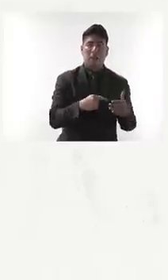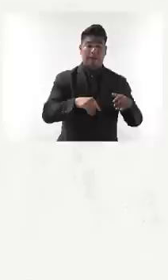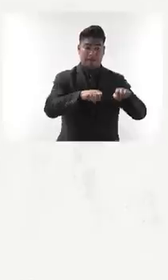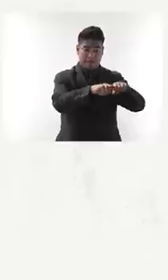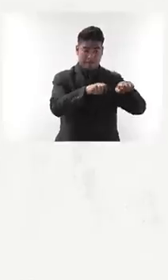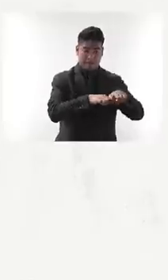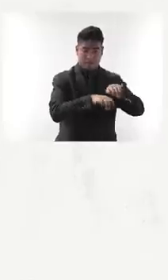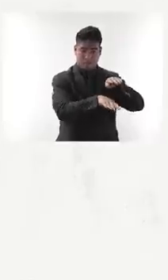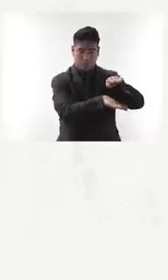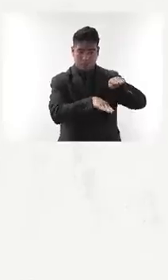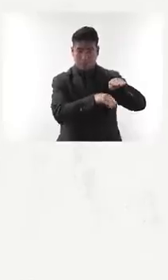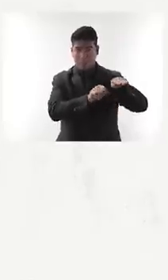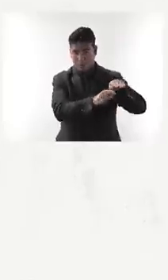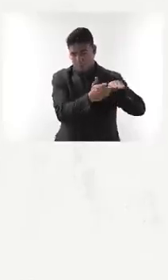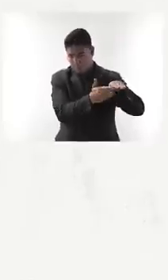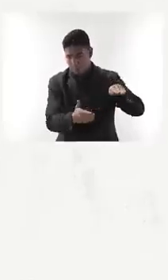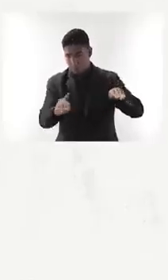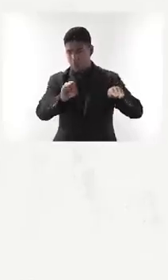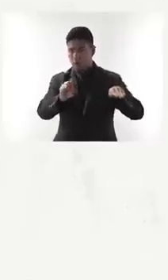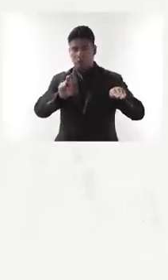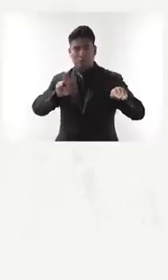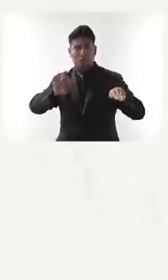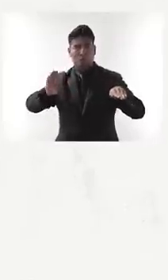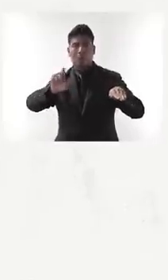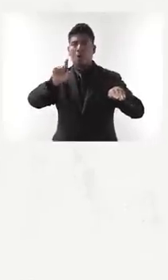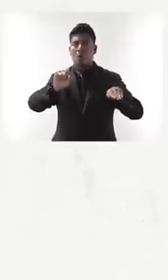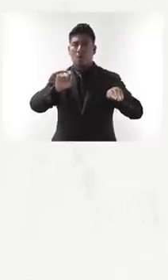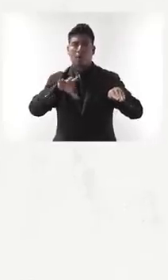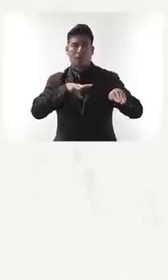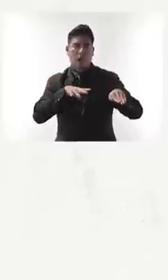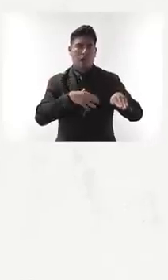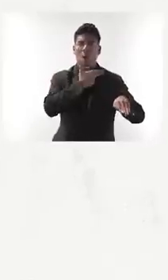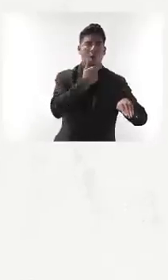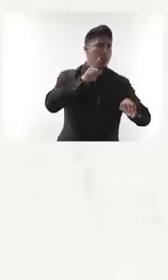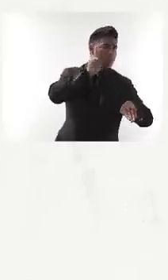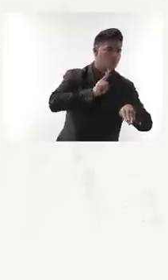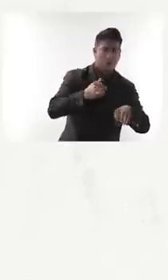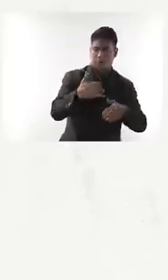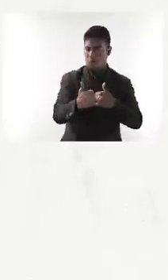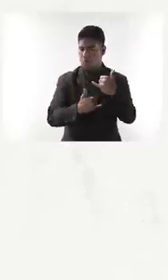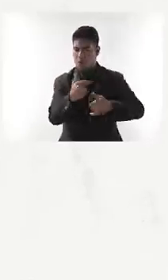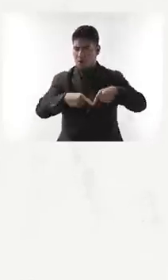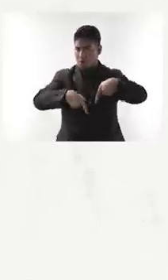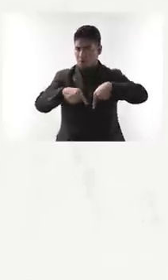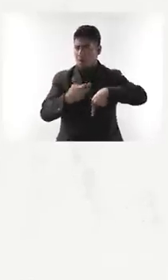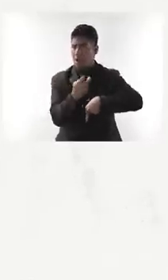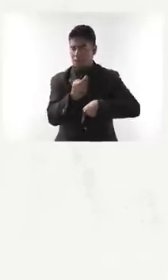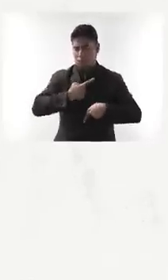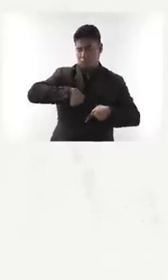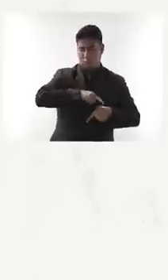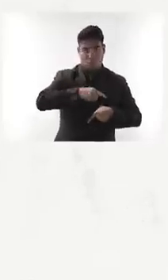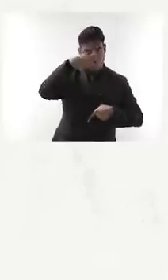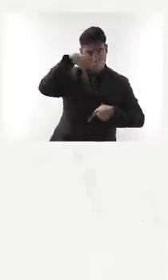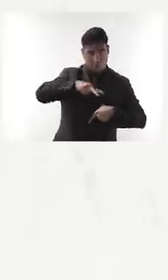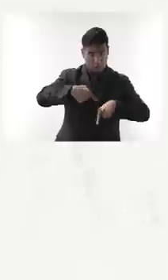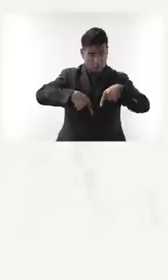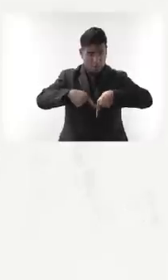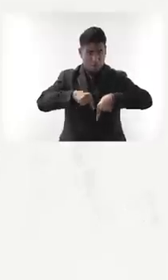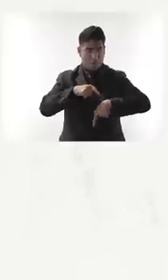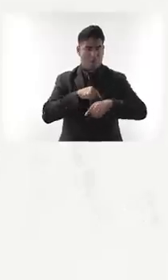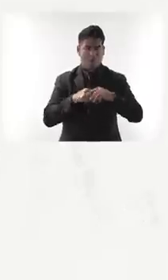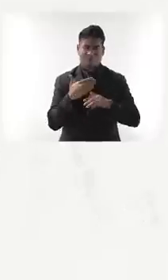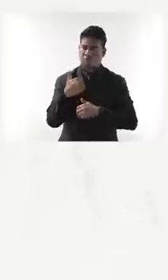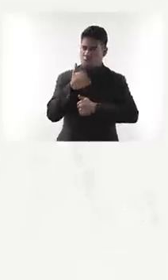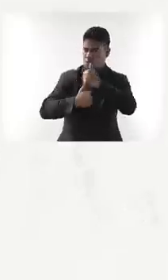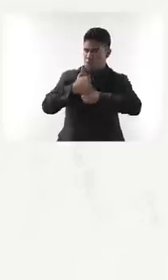2.500 jugadoras y jugadores. Eso nos ha vuelto muy competitivos hasta precisamente sub-17,